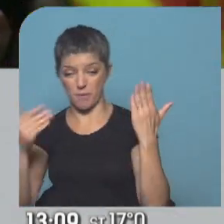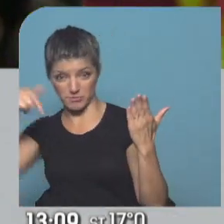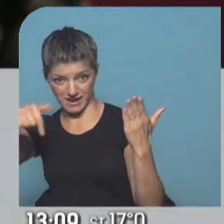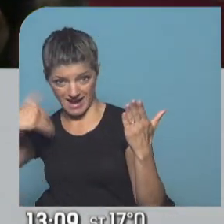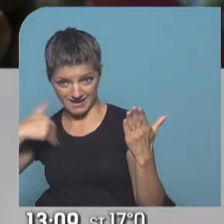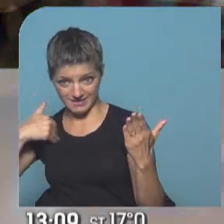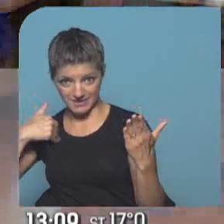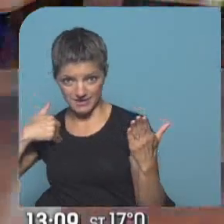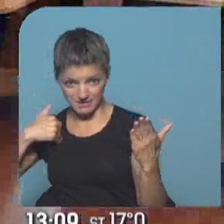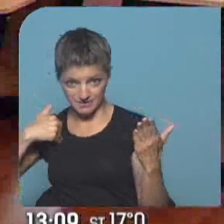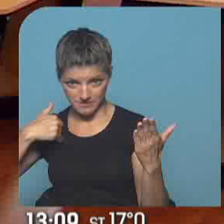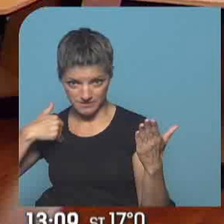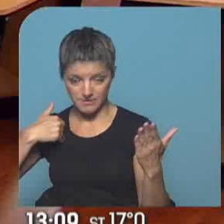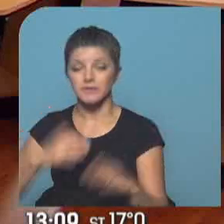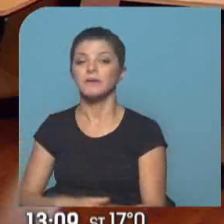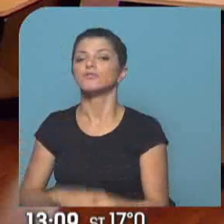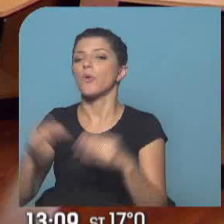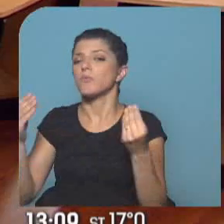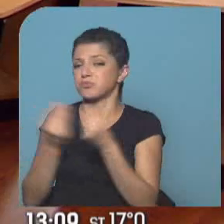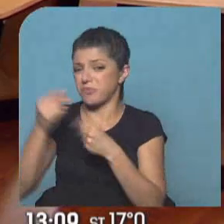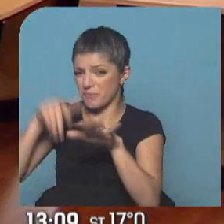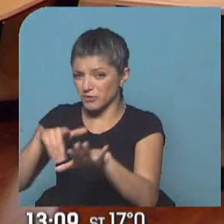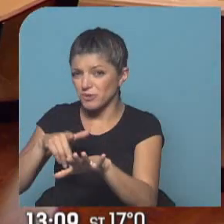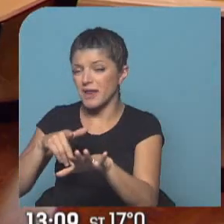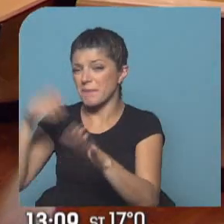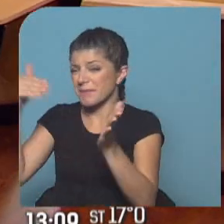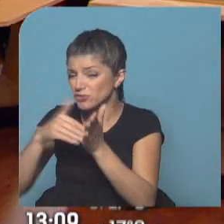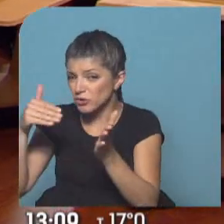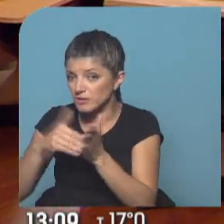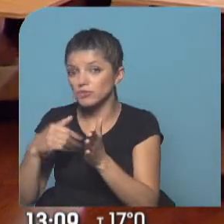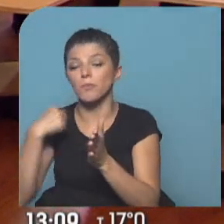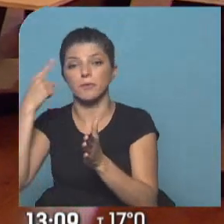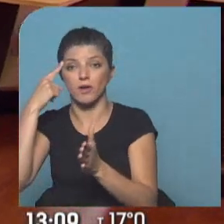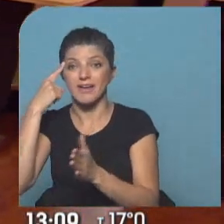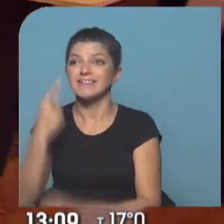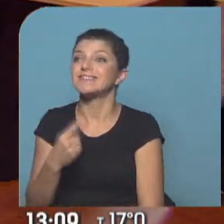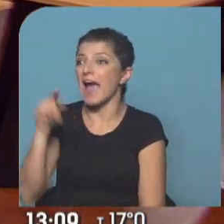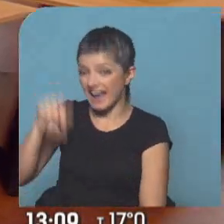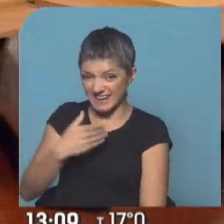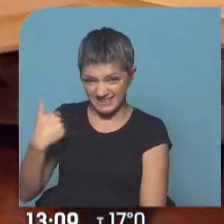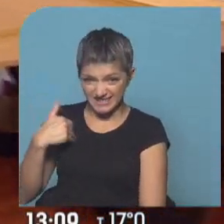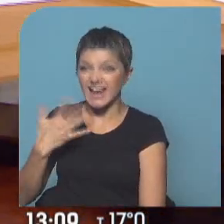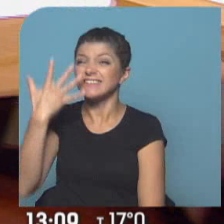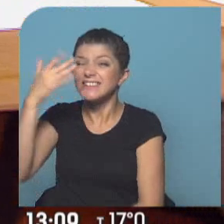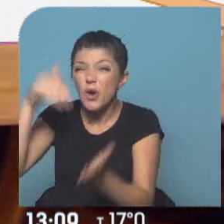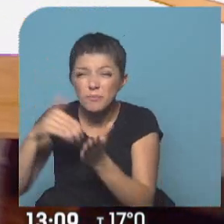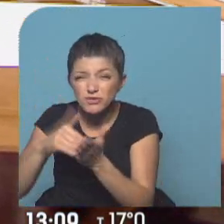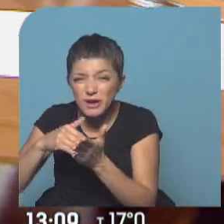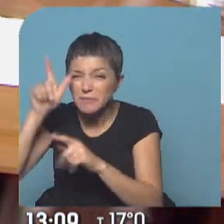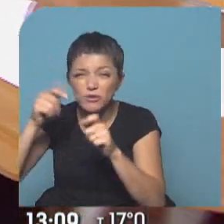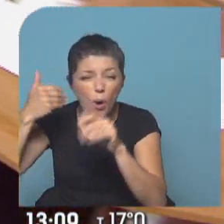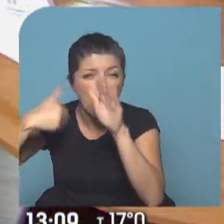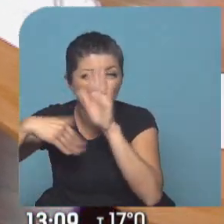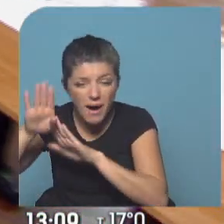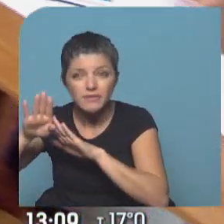a la calle. Yo creo que el presidente argentino, si le salen 5,5 millones a la calle, se pregunta